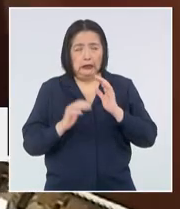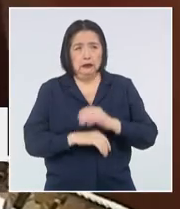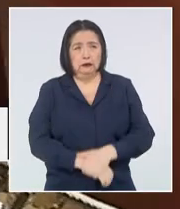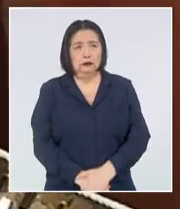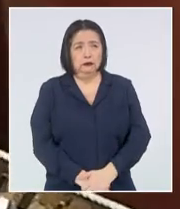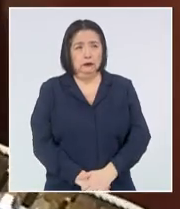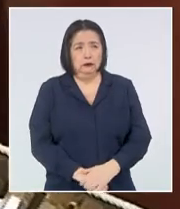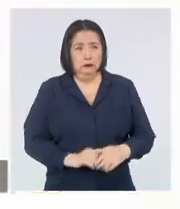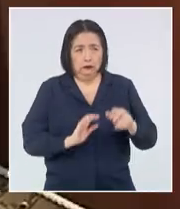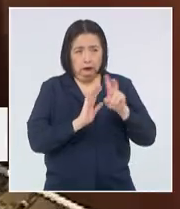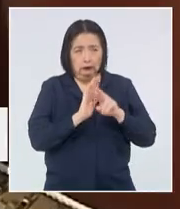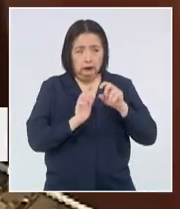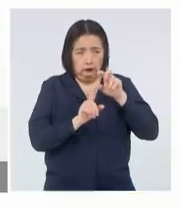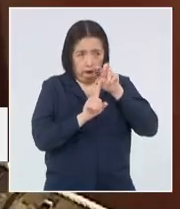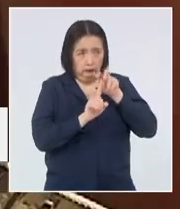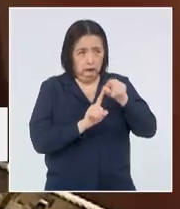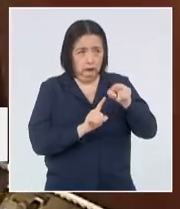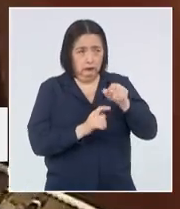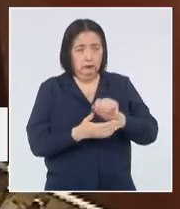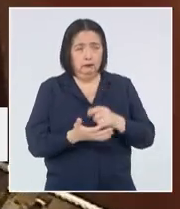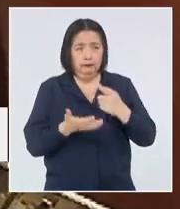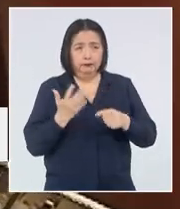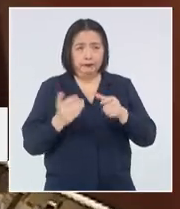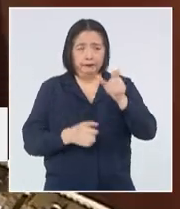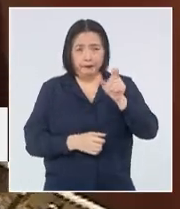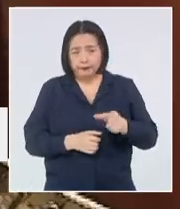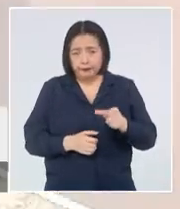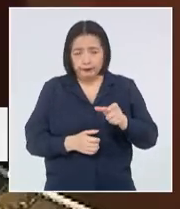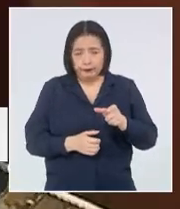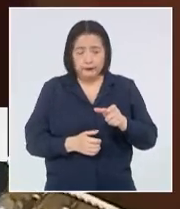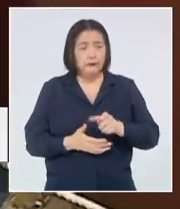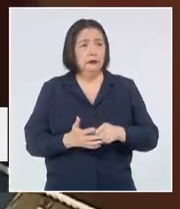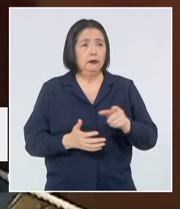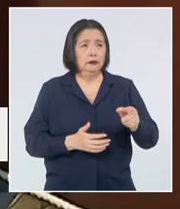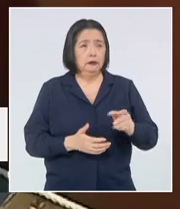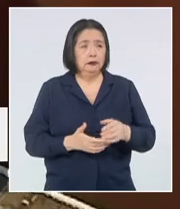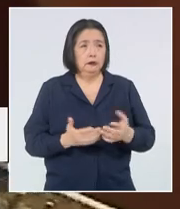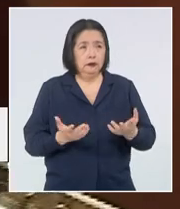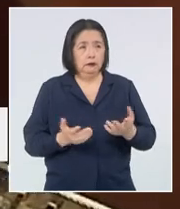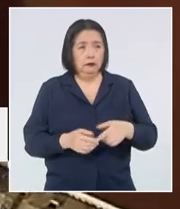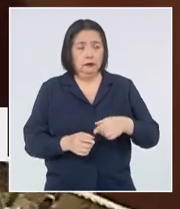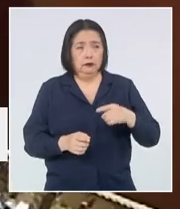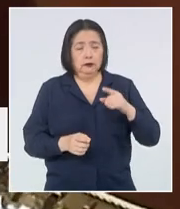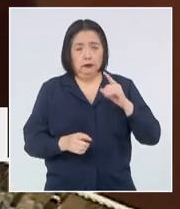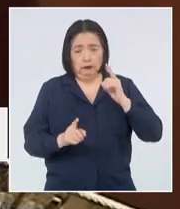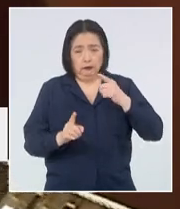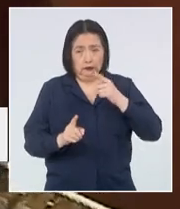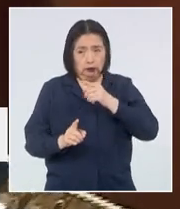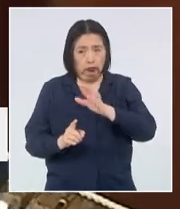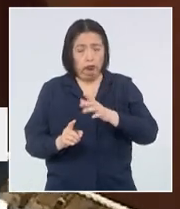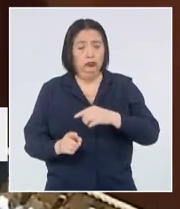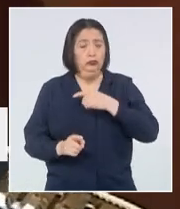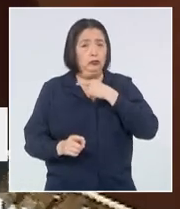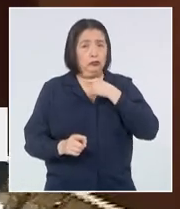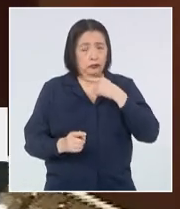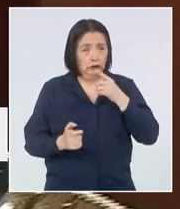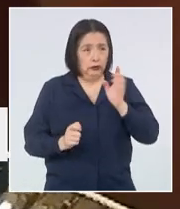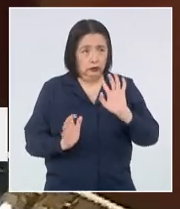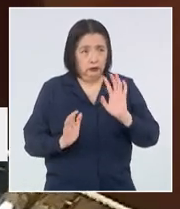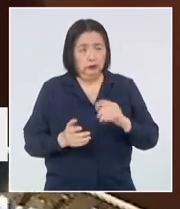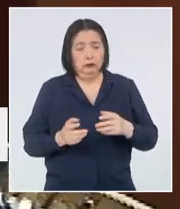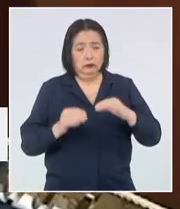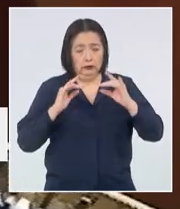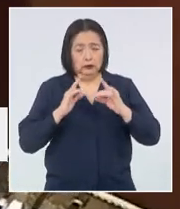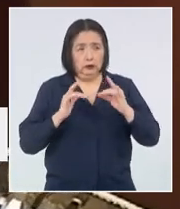El video permite determinar de que la persona intervenida, él se encontraba amenazando su propia vida con un cuchillo subido en una